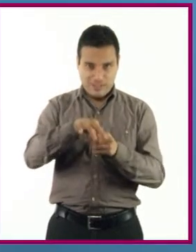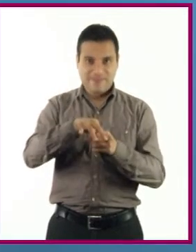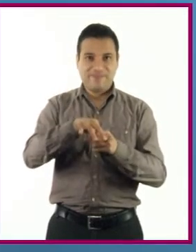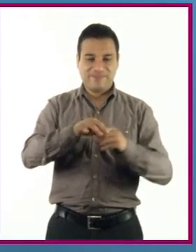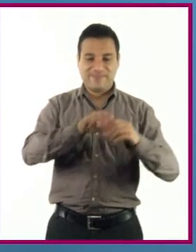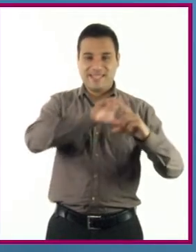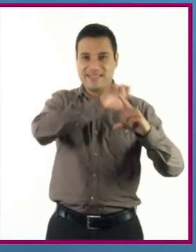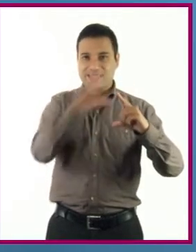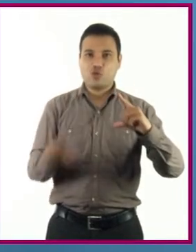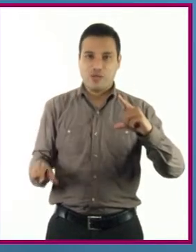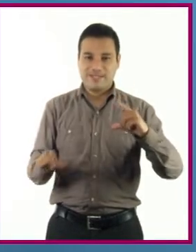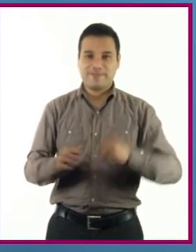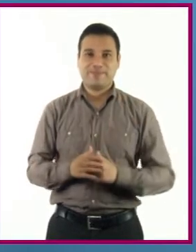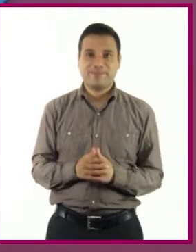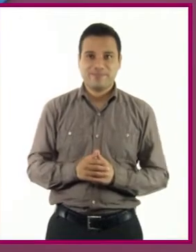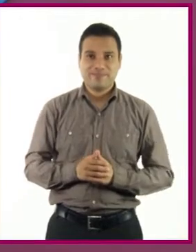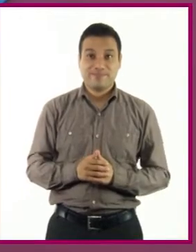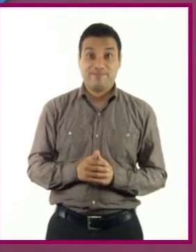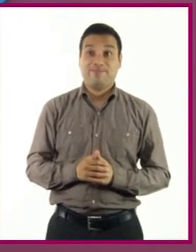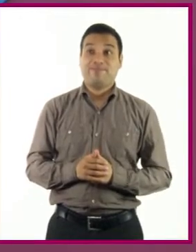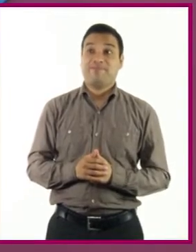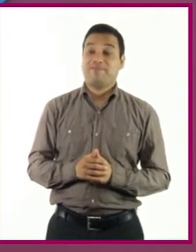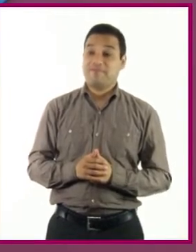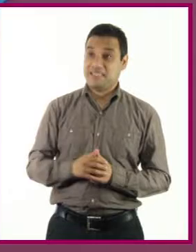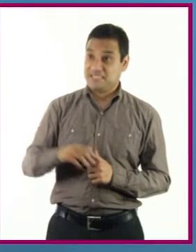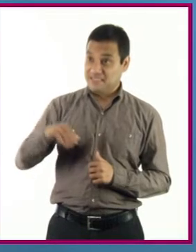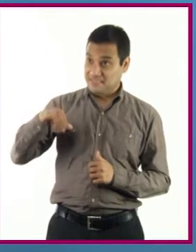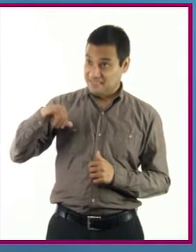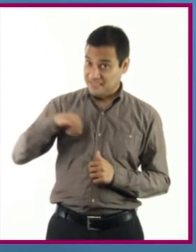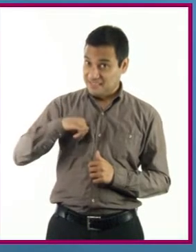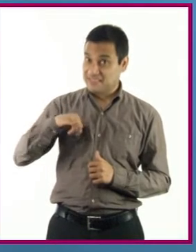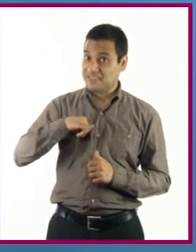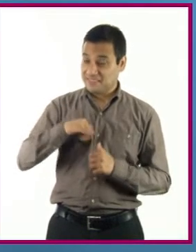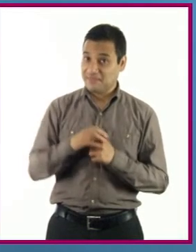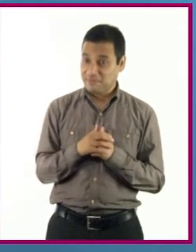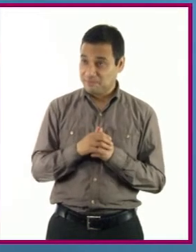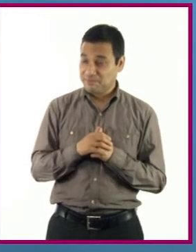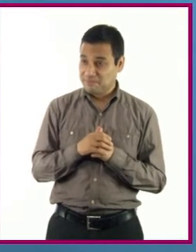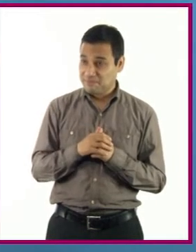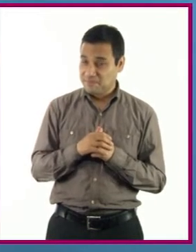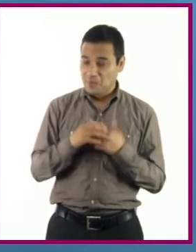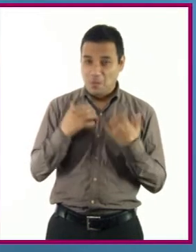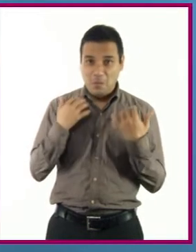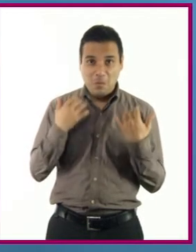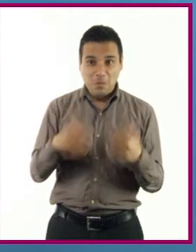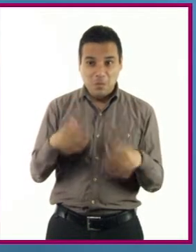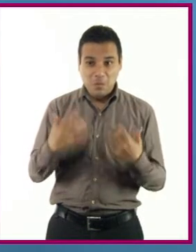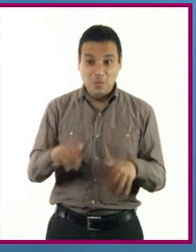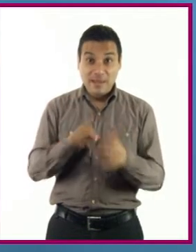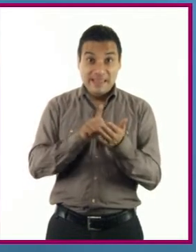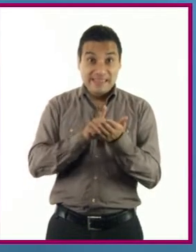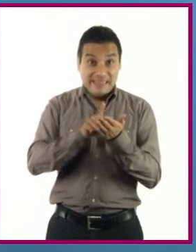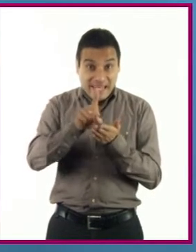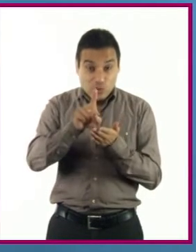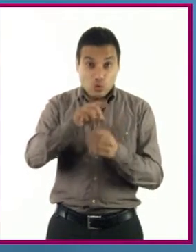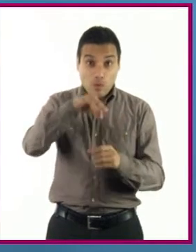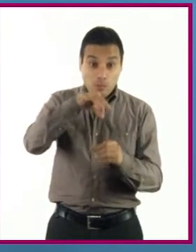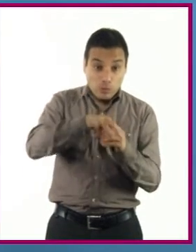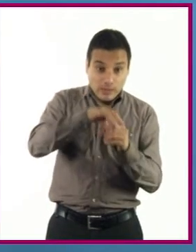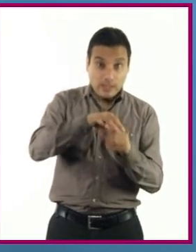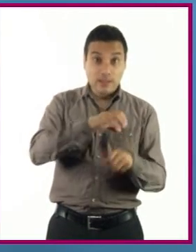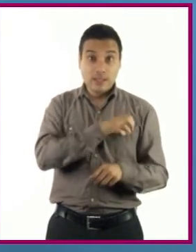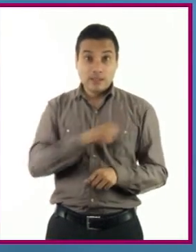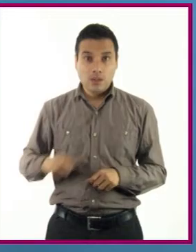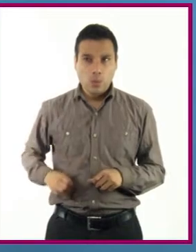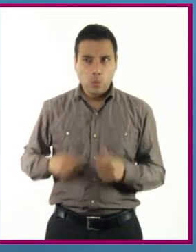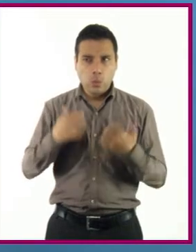nacionales. Doña Elvia, qué interesante lo que nos comenta. No sabía que el derecho a votar y ser votada se había